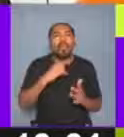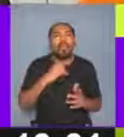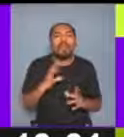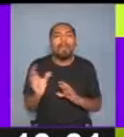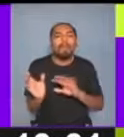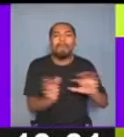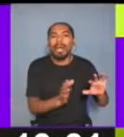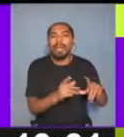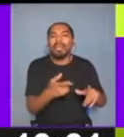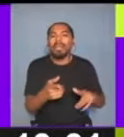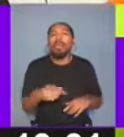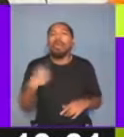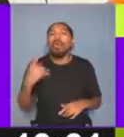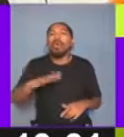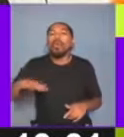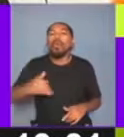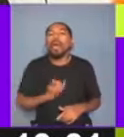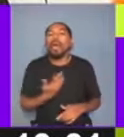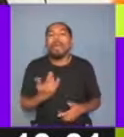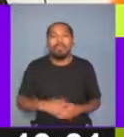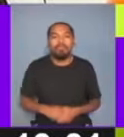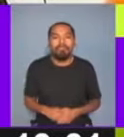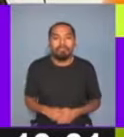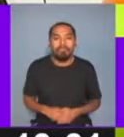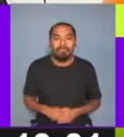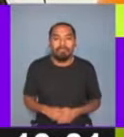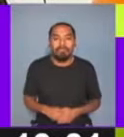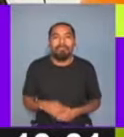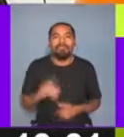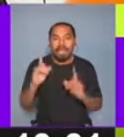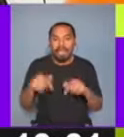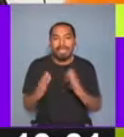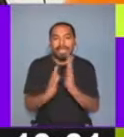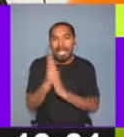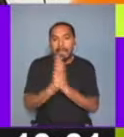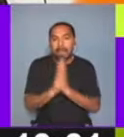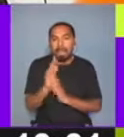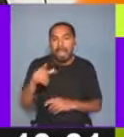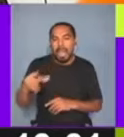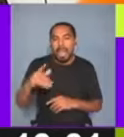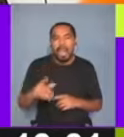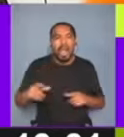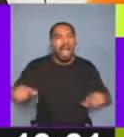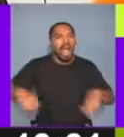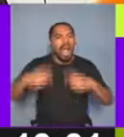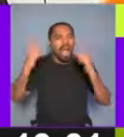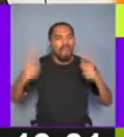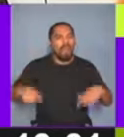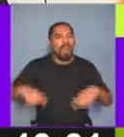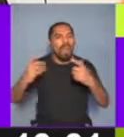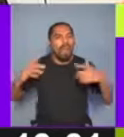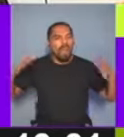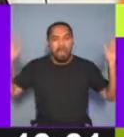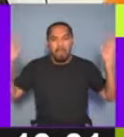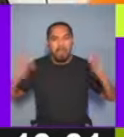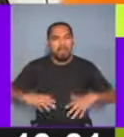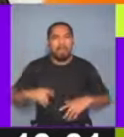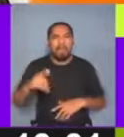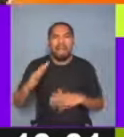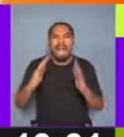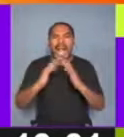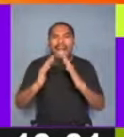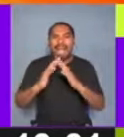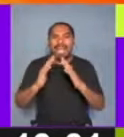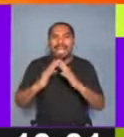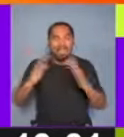Sí en San Pedro también hubo este el temporal por ahí provoca también caída de árboles como de poste y cayó sobre una vivienda Arroyo